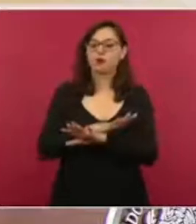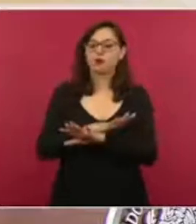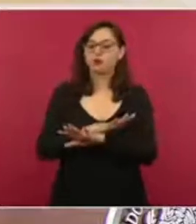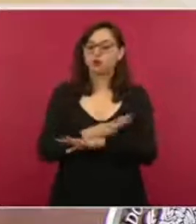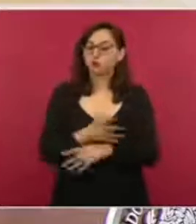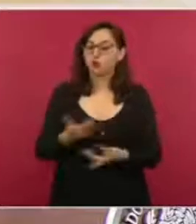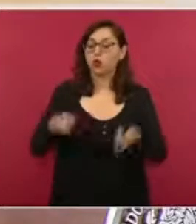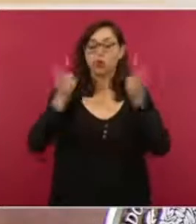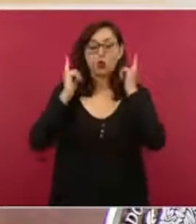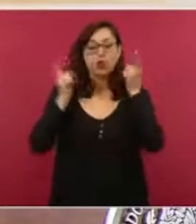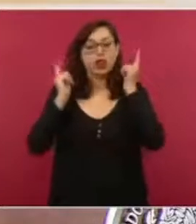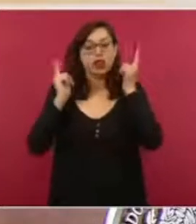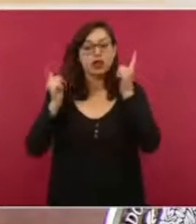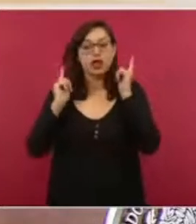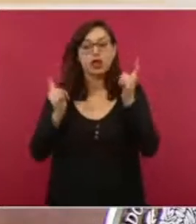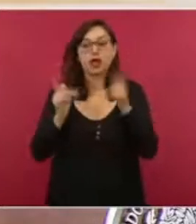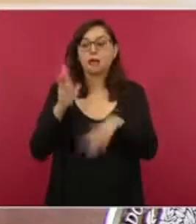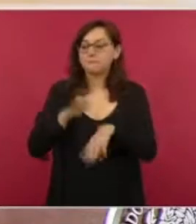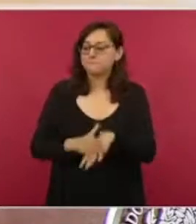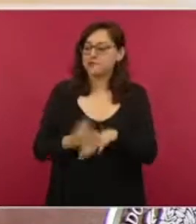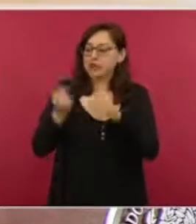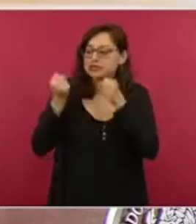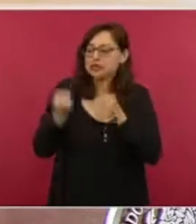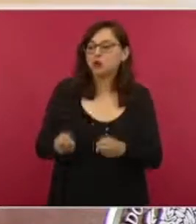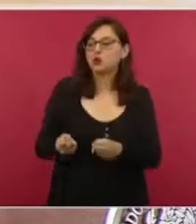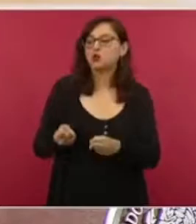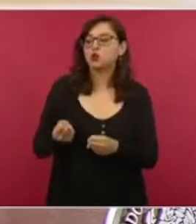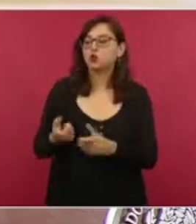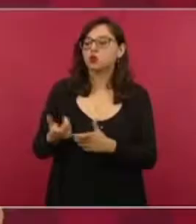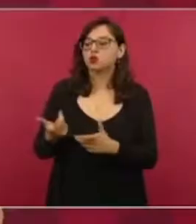garantizara la libertad de expresión, que